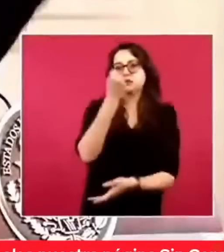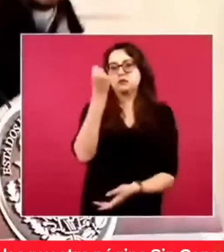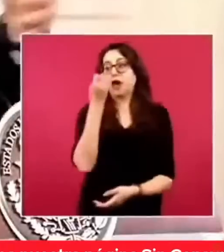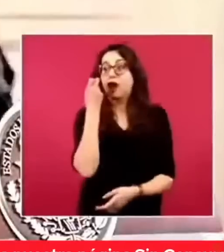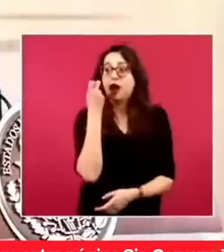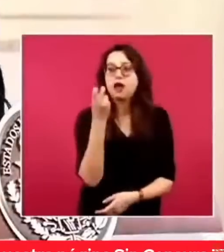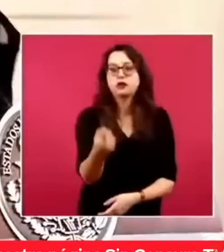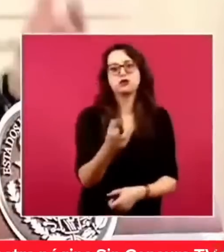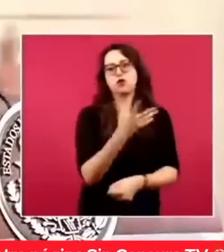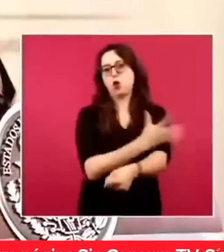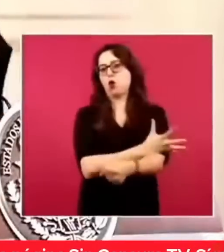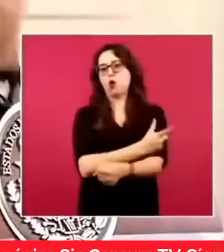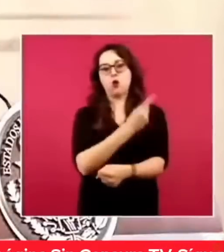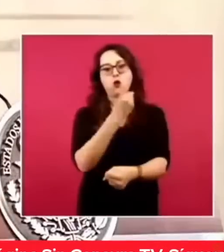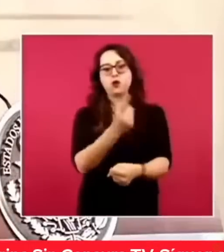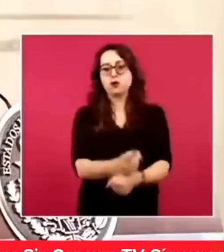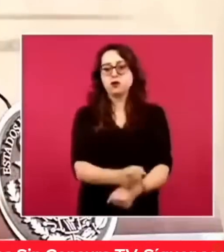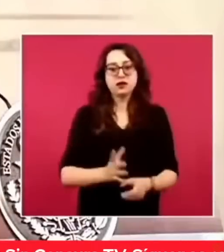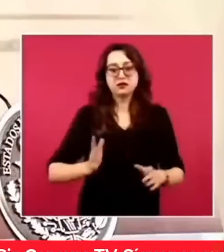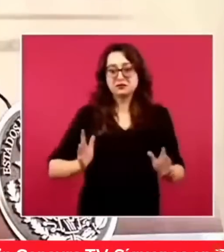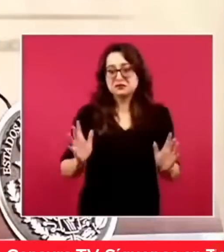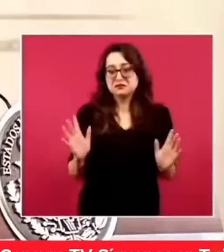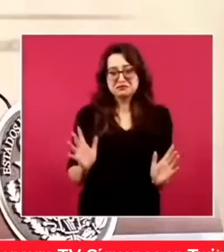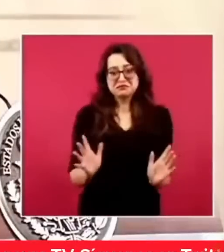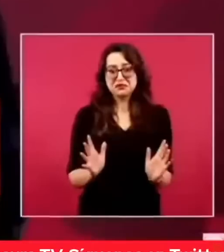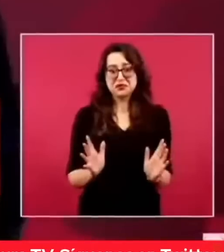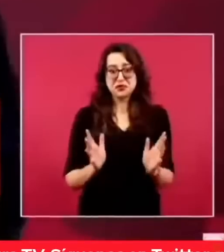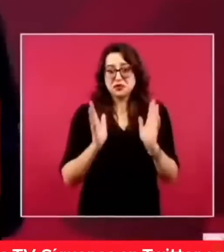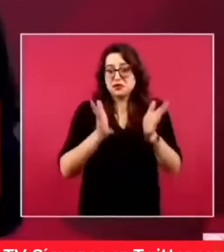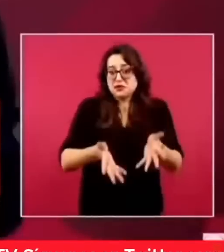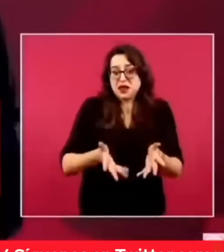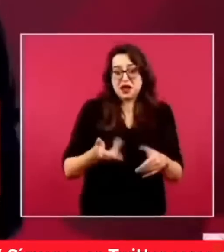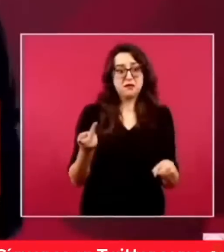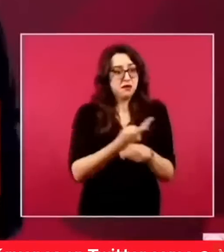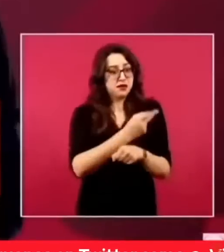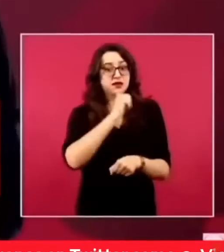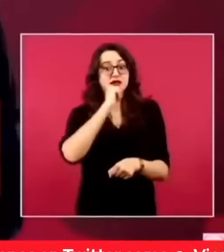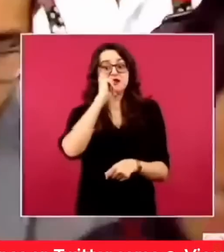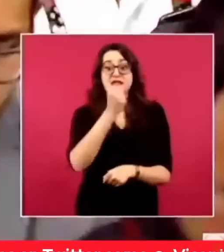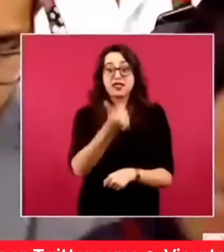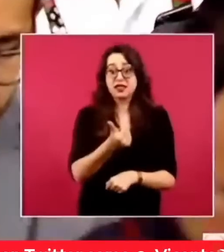Eso nunca va a ser aceptado por ustedes.